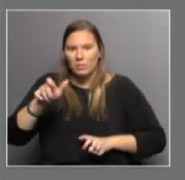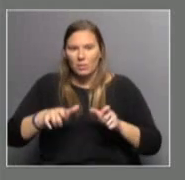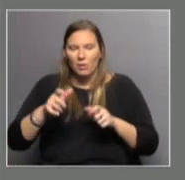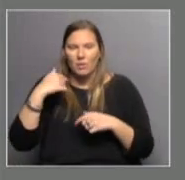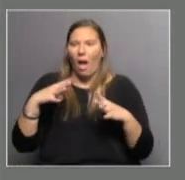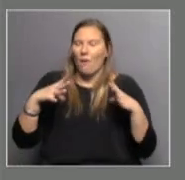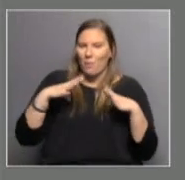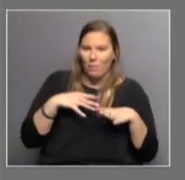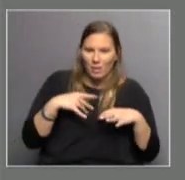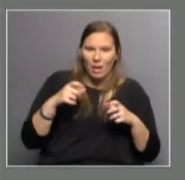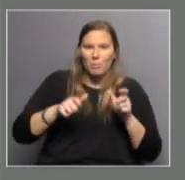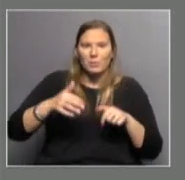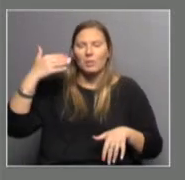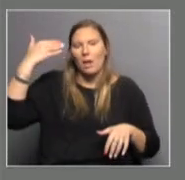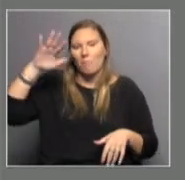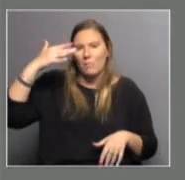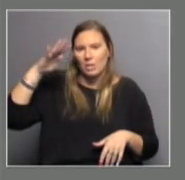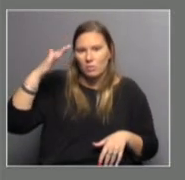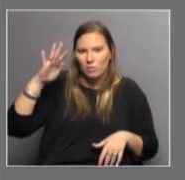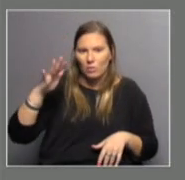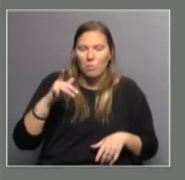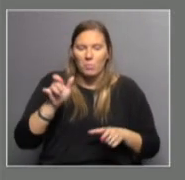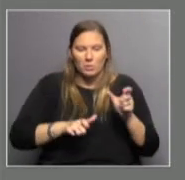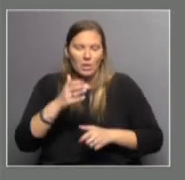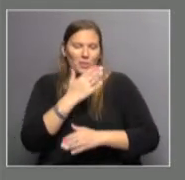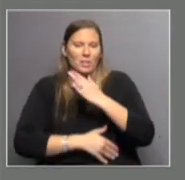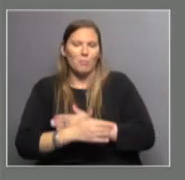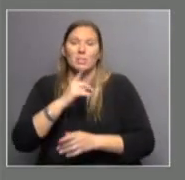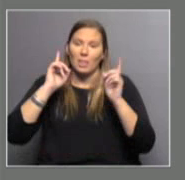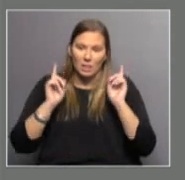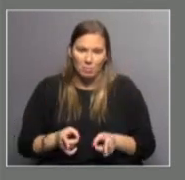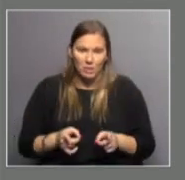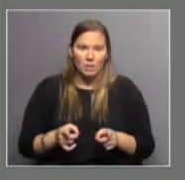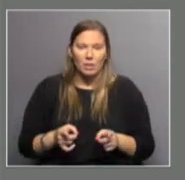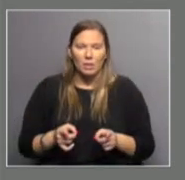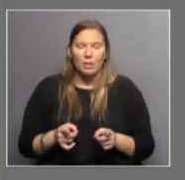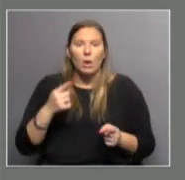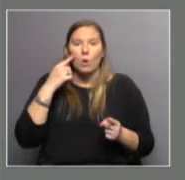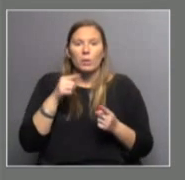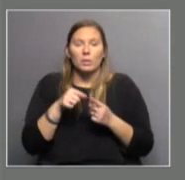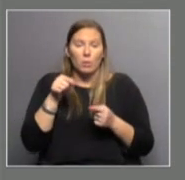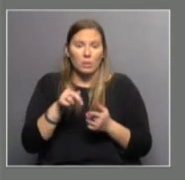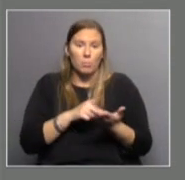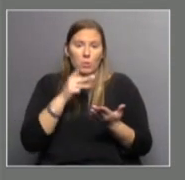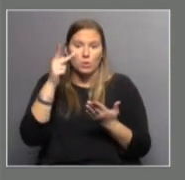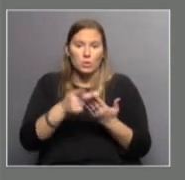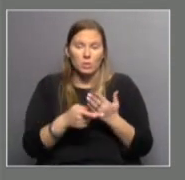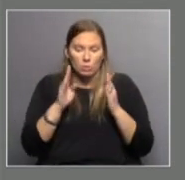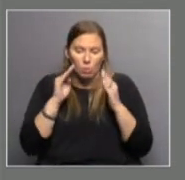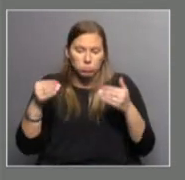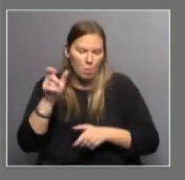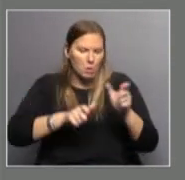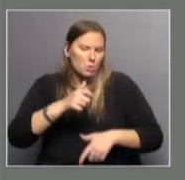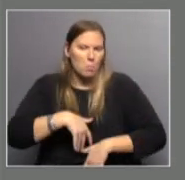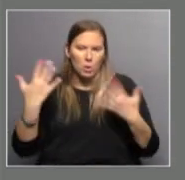por jubilar, personas mayores de edad, personas con discapacidad también. La idea es que este proyecto se enfoque en todos y en